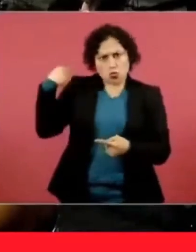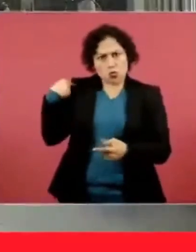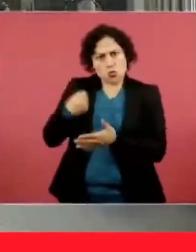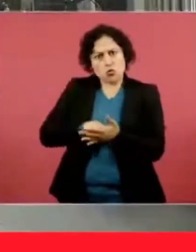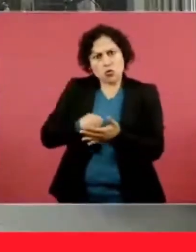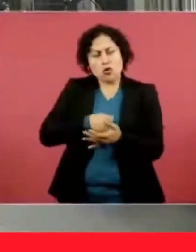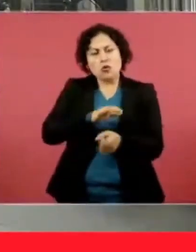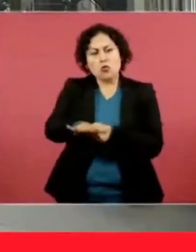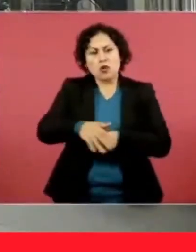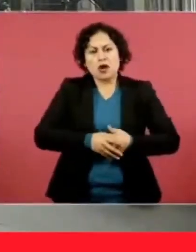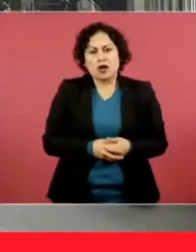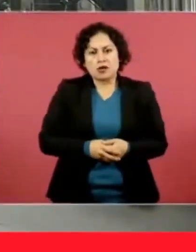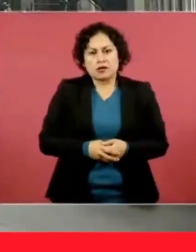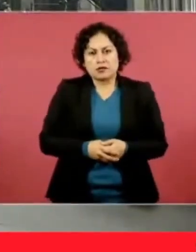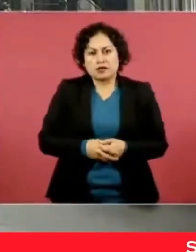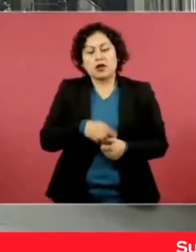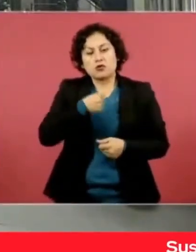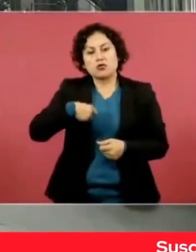la